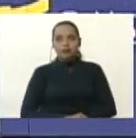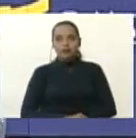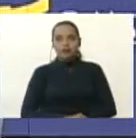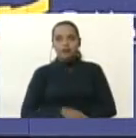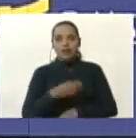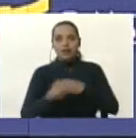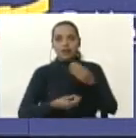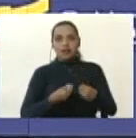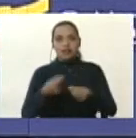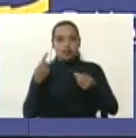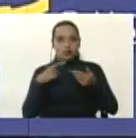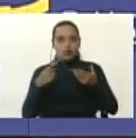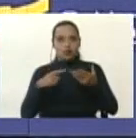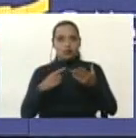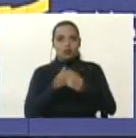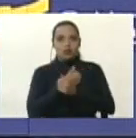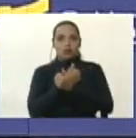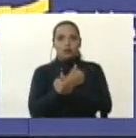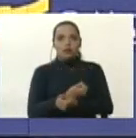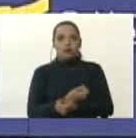haciendo las cosas con amor,